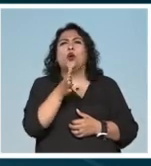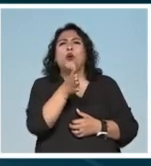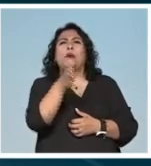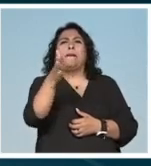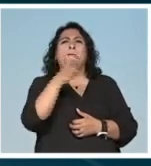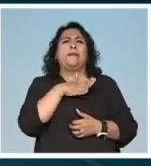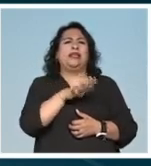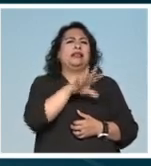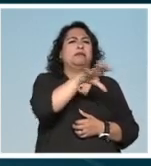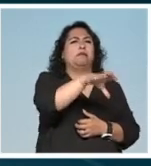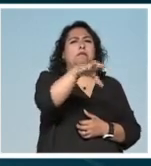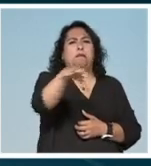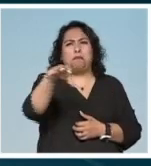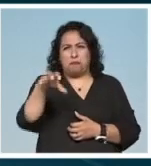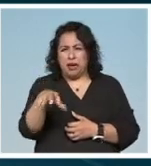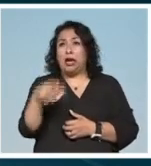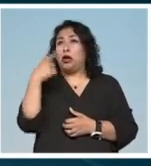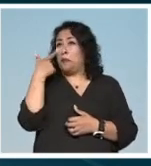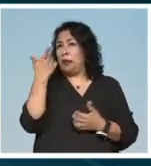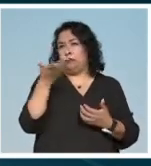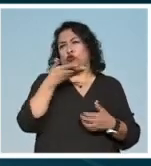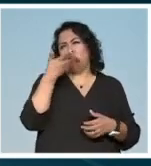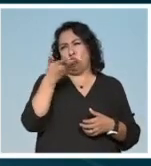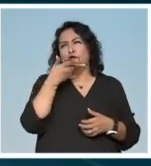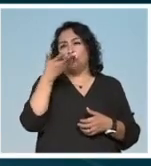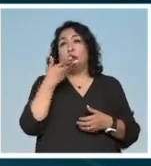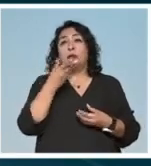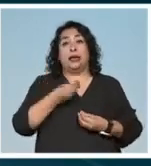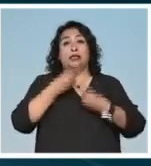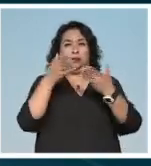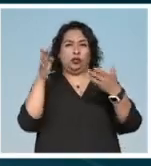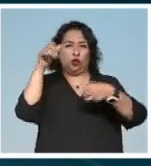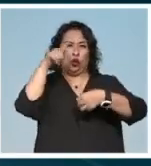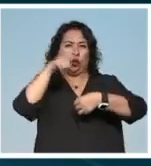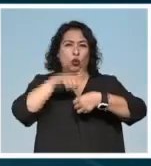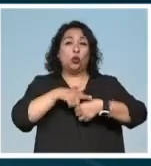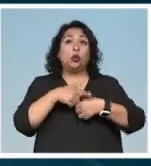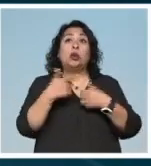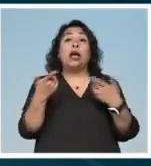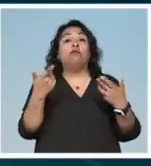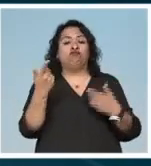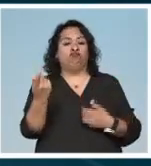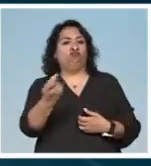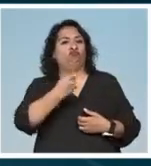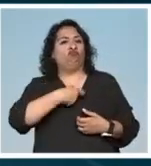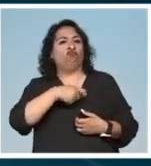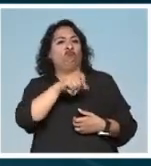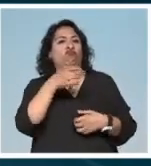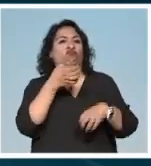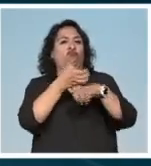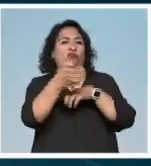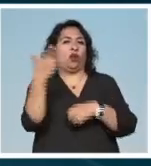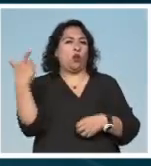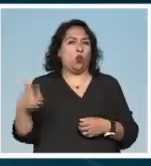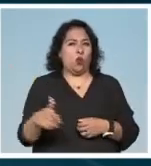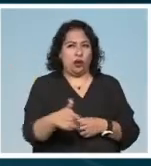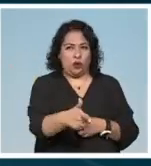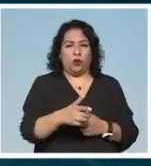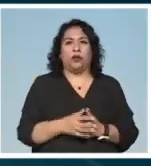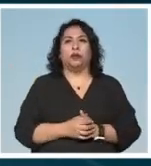barrios, un espectáculo que recupera las tradiciones y manifestaciones culturales que dan identidad al estado de Guanajuato.